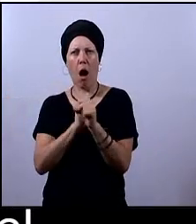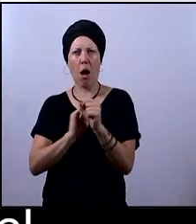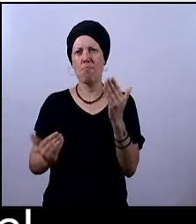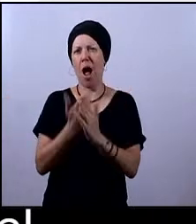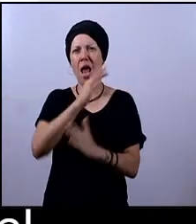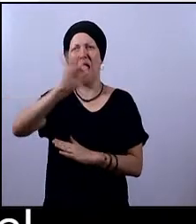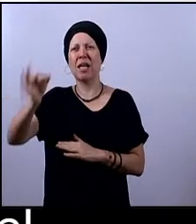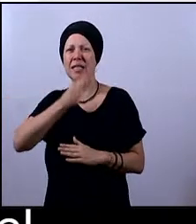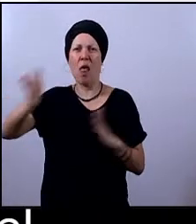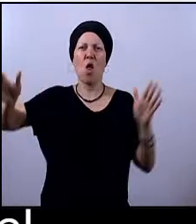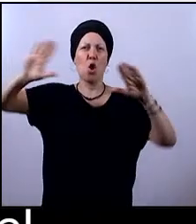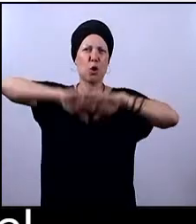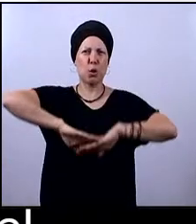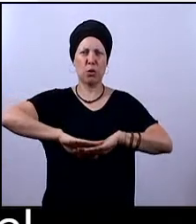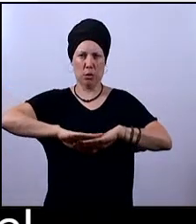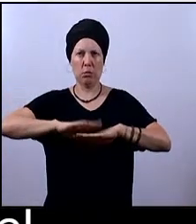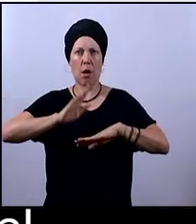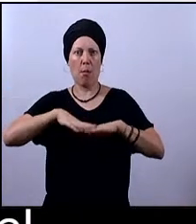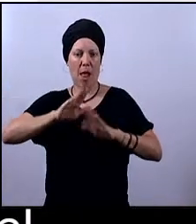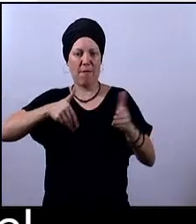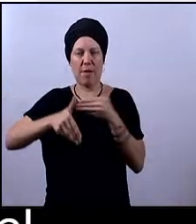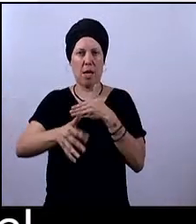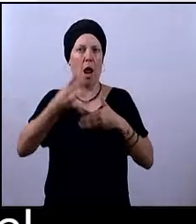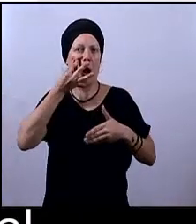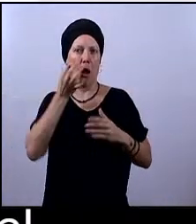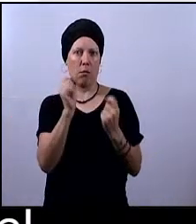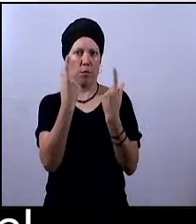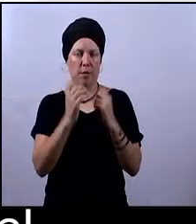mañana, tarde y noche para que sea una realidad.